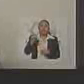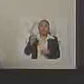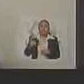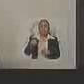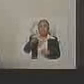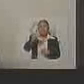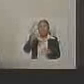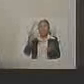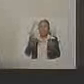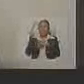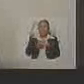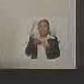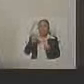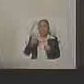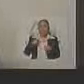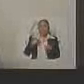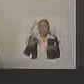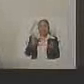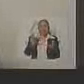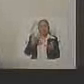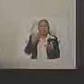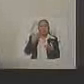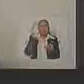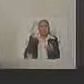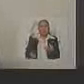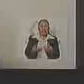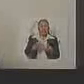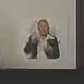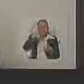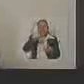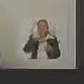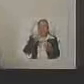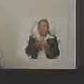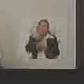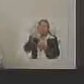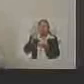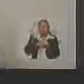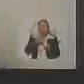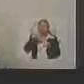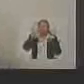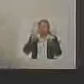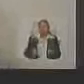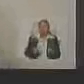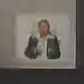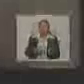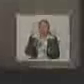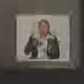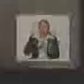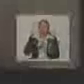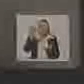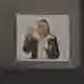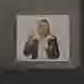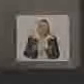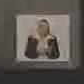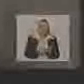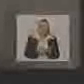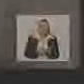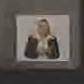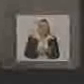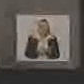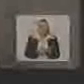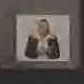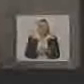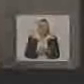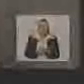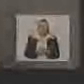que nosotros hagamos lo posible porque sean lugares seguros nuevamente. Muchas gracias. Gracias al orden que